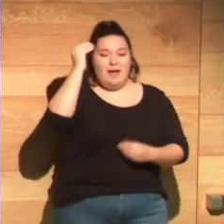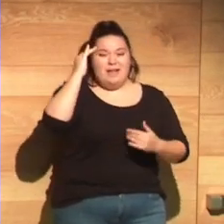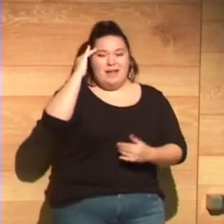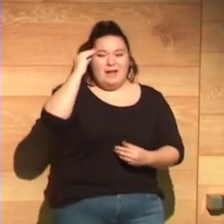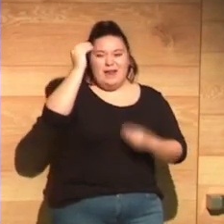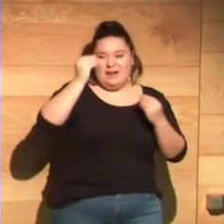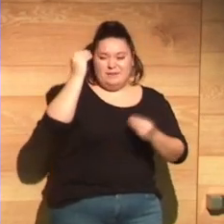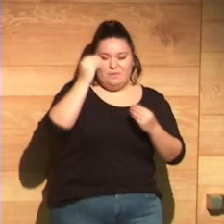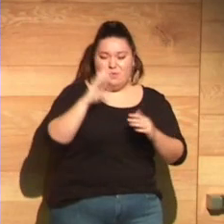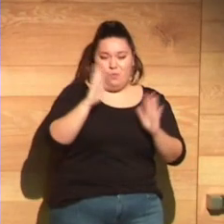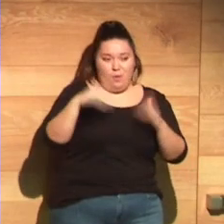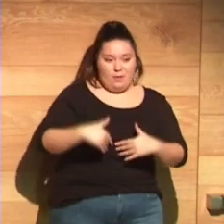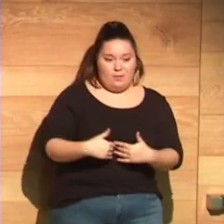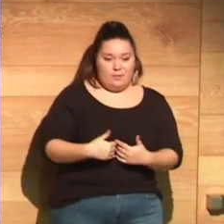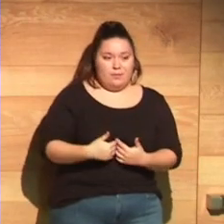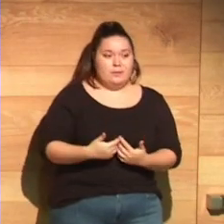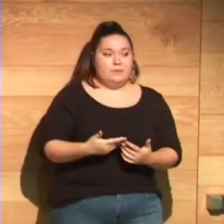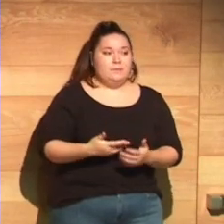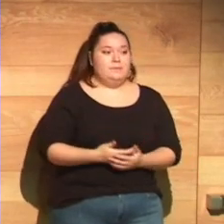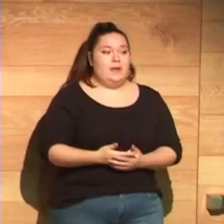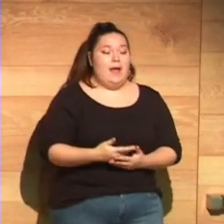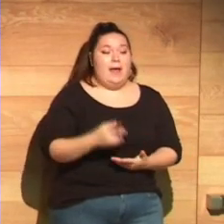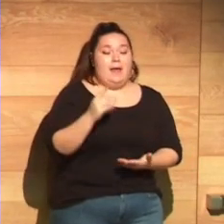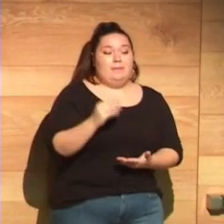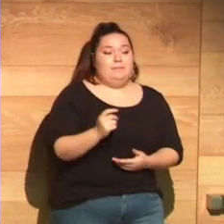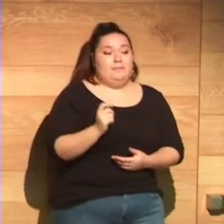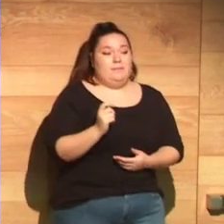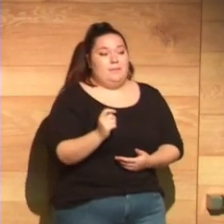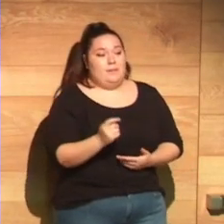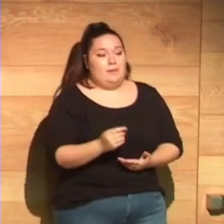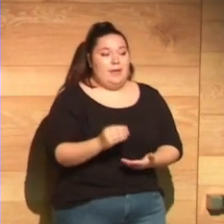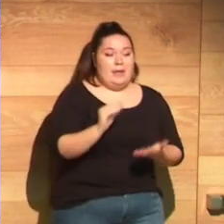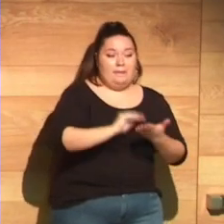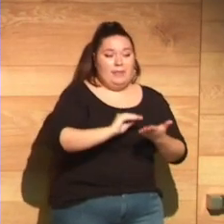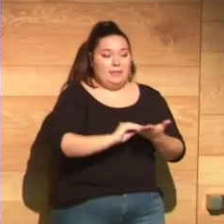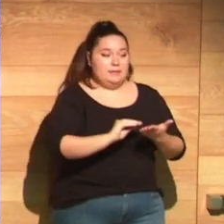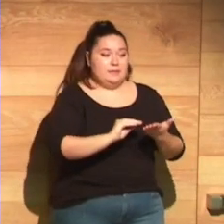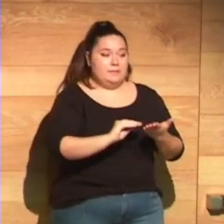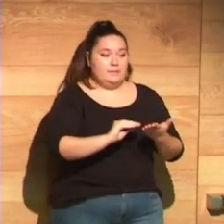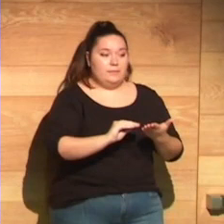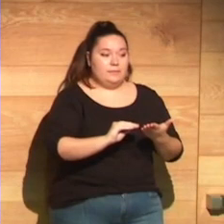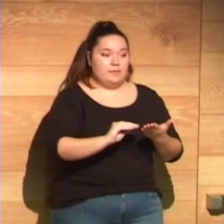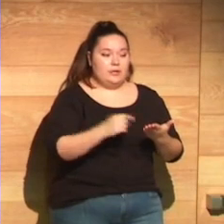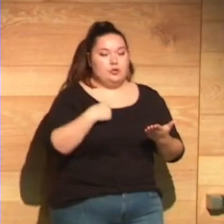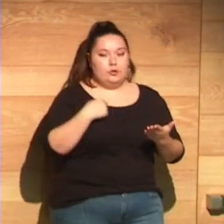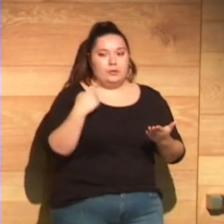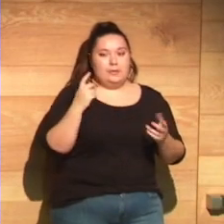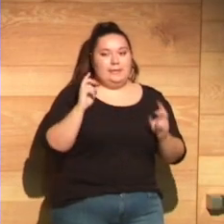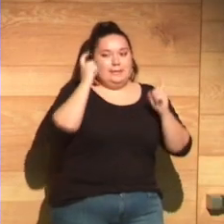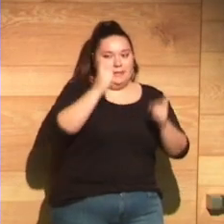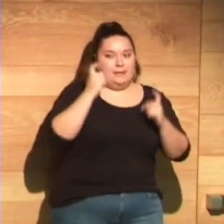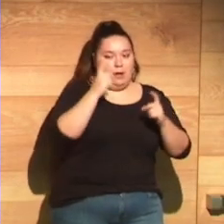una reflexión, ¿no?, sobre eso. Y de hecho, en realidad, ahí metía muchas reflexiones mías en voz de Marilyn, que yo, bueno,